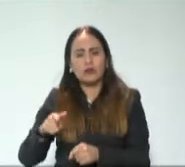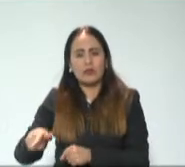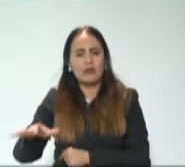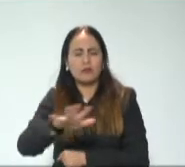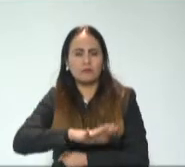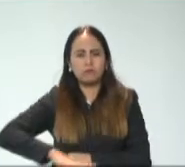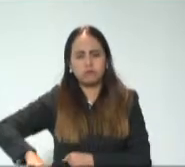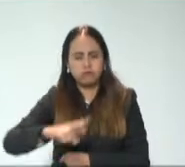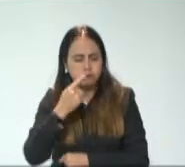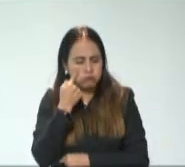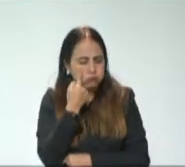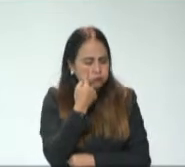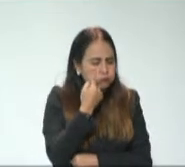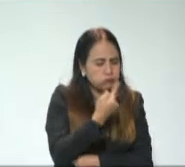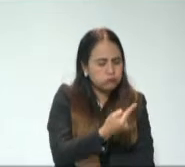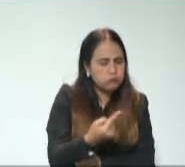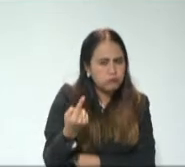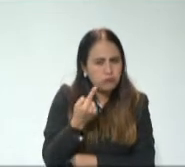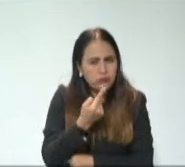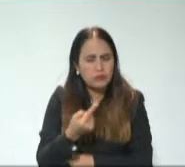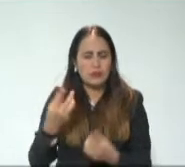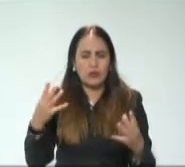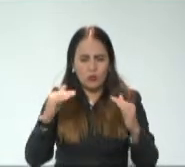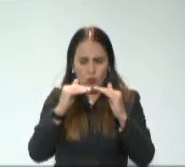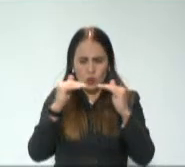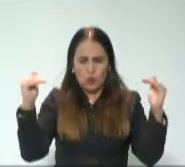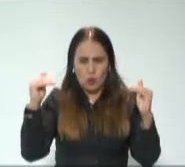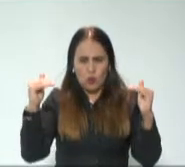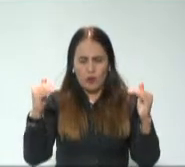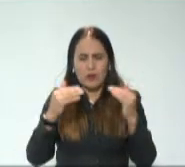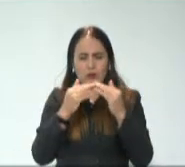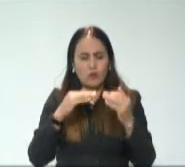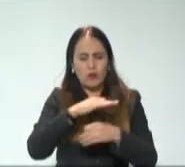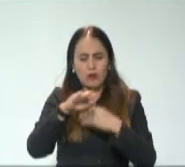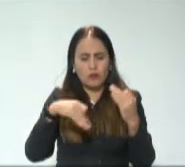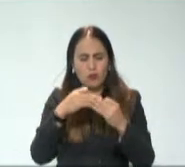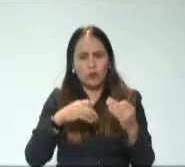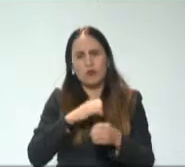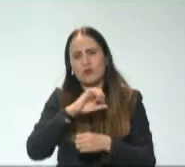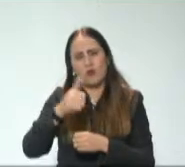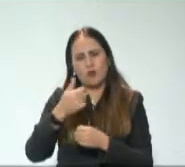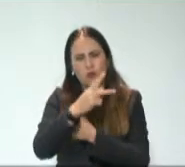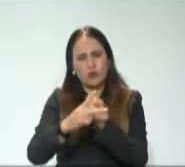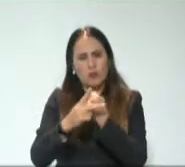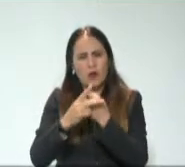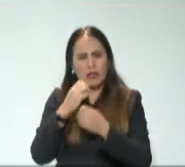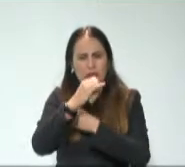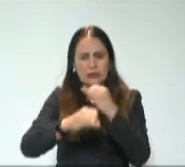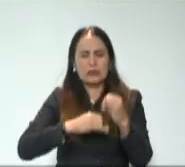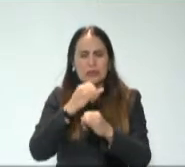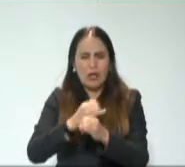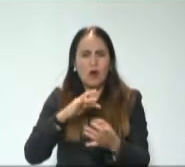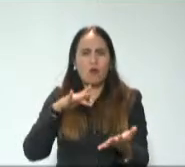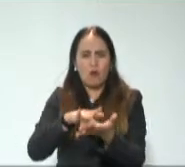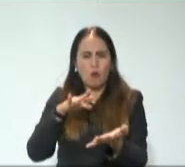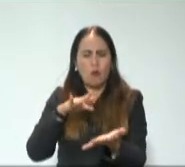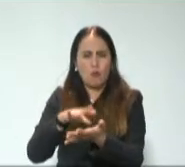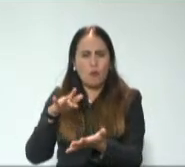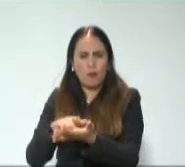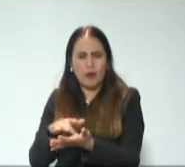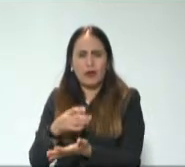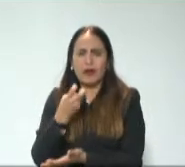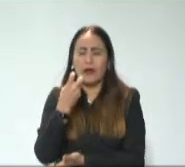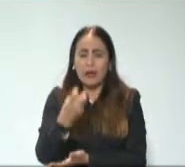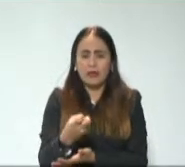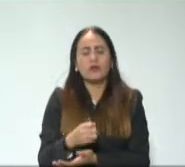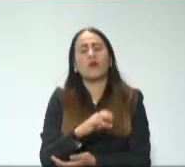de involucrar tanto multilateral como la cooperación internacional nos ha permitido generar una plataforma